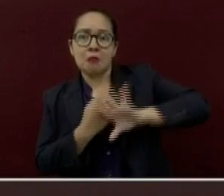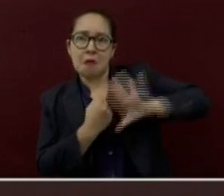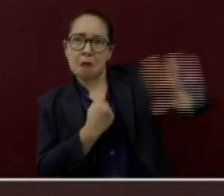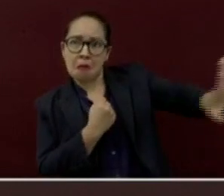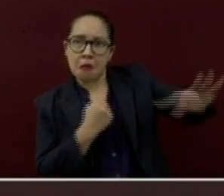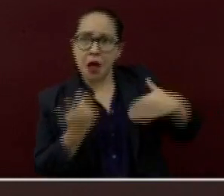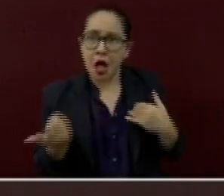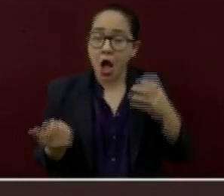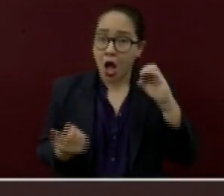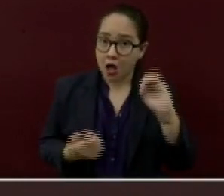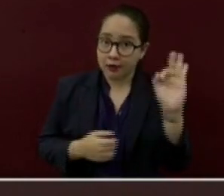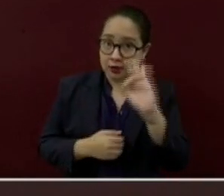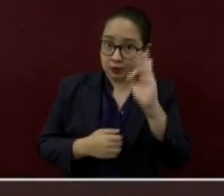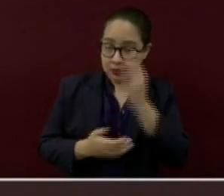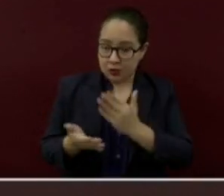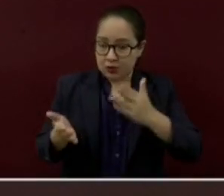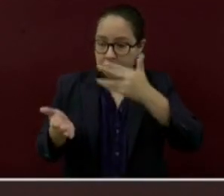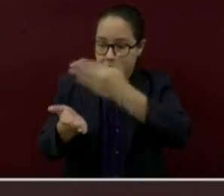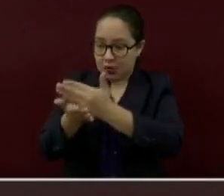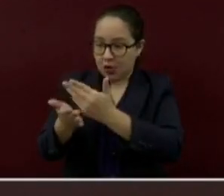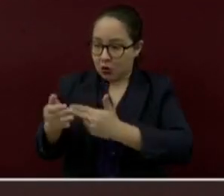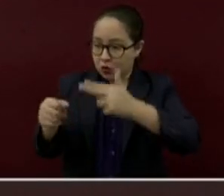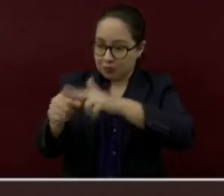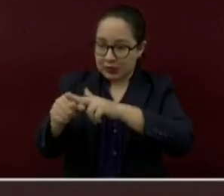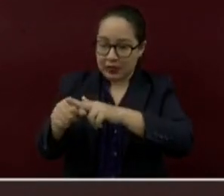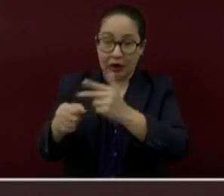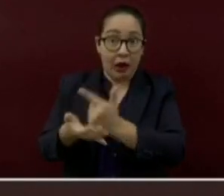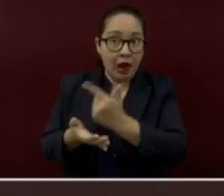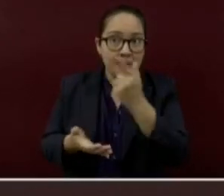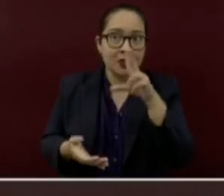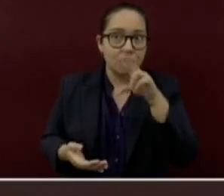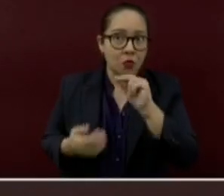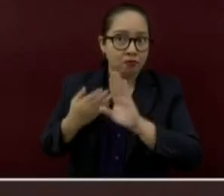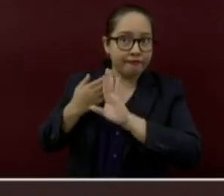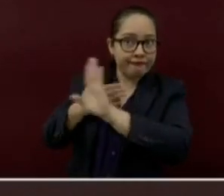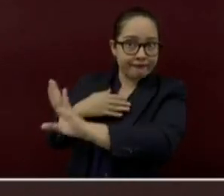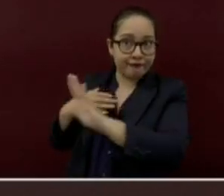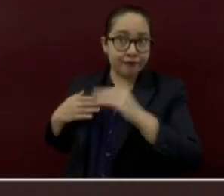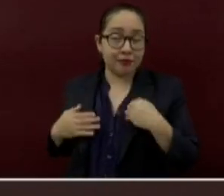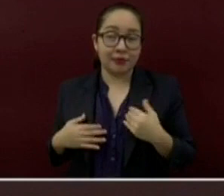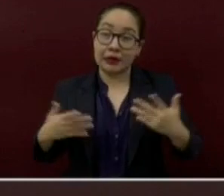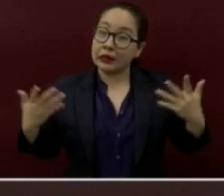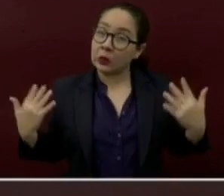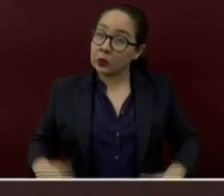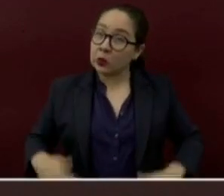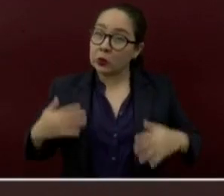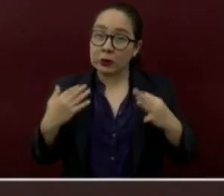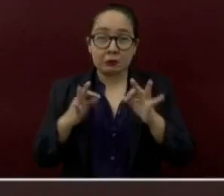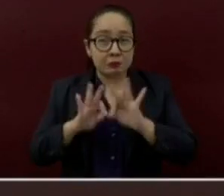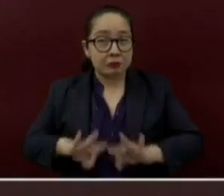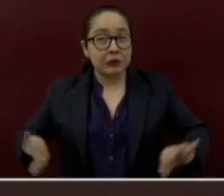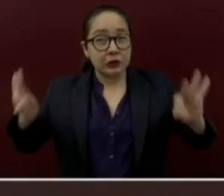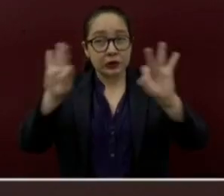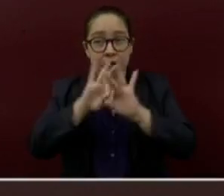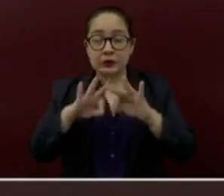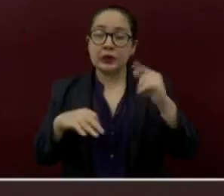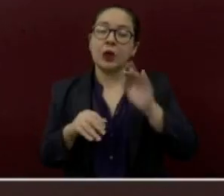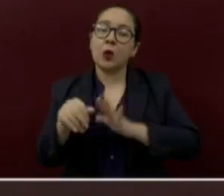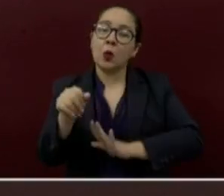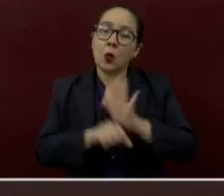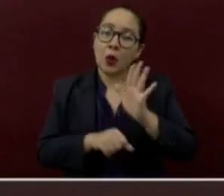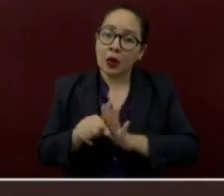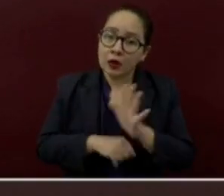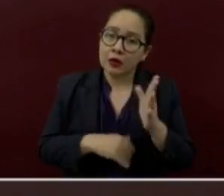o terminar en una sala de terapia intensiva y otra cosa en la que tanto pero tanto insistimos es que